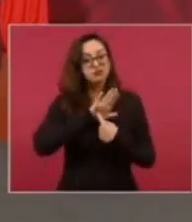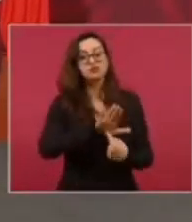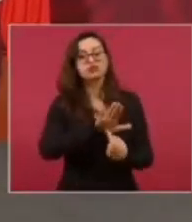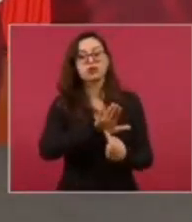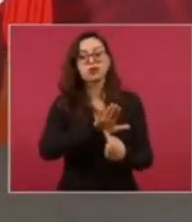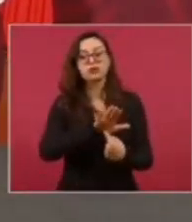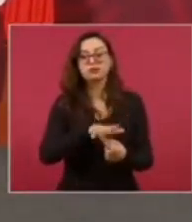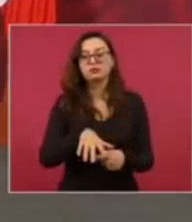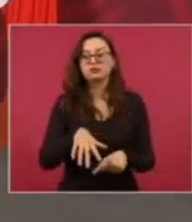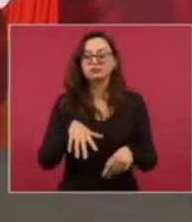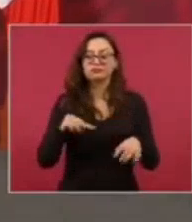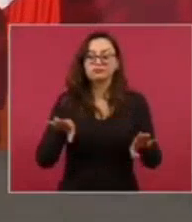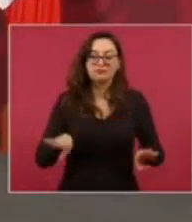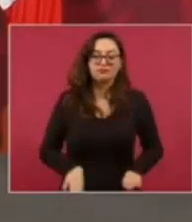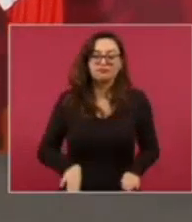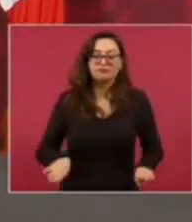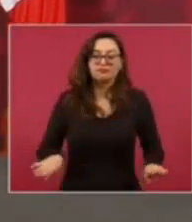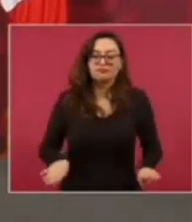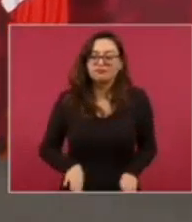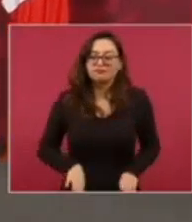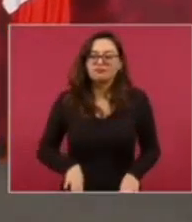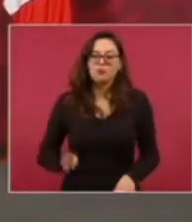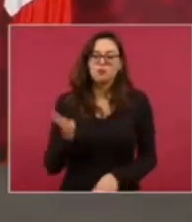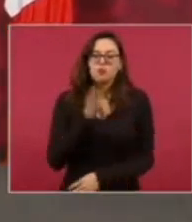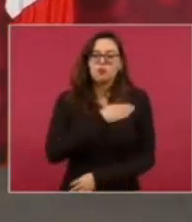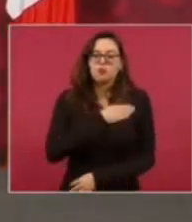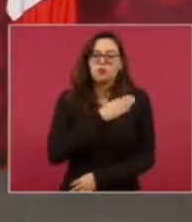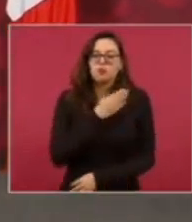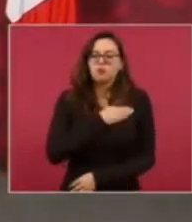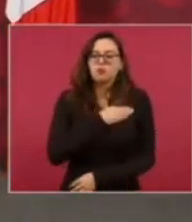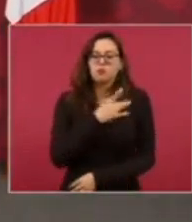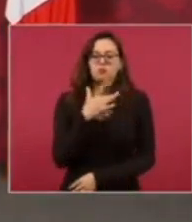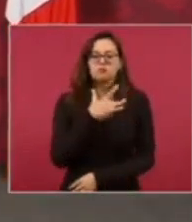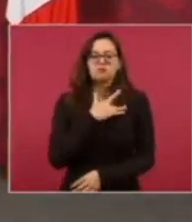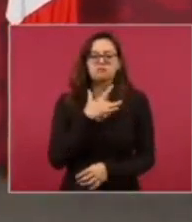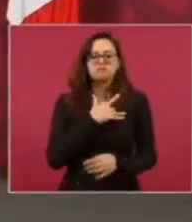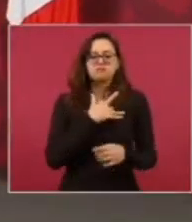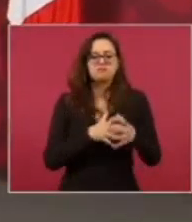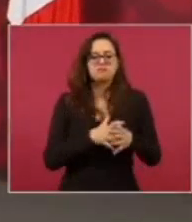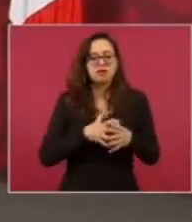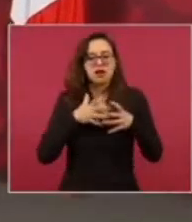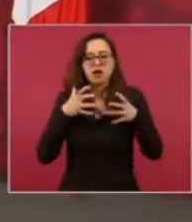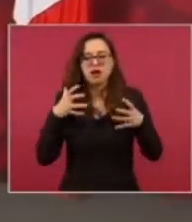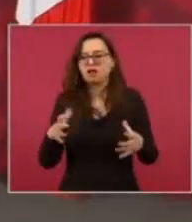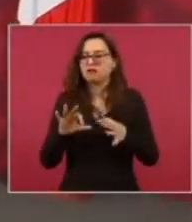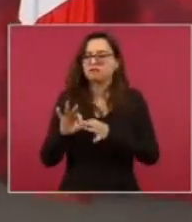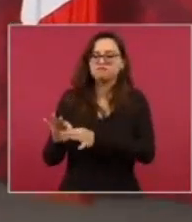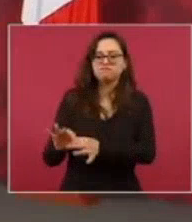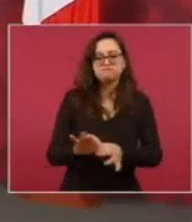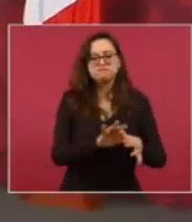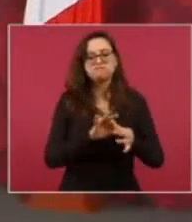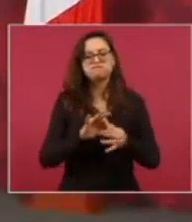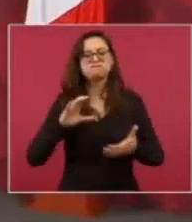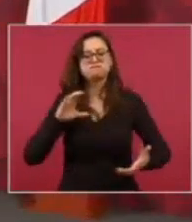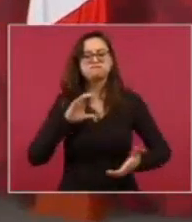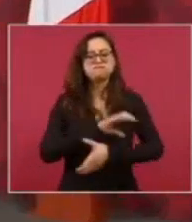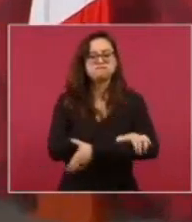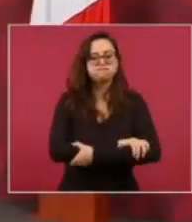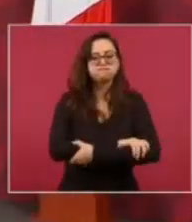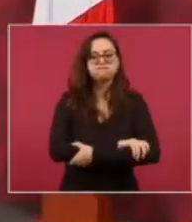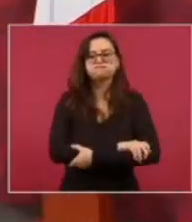la bondad, la generosidad, la solidaridad de nuestro pueblo.